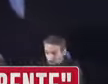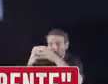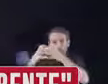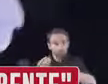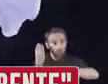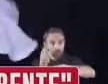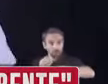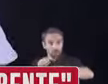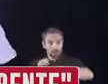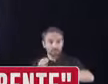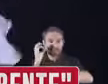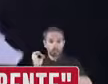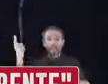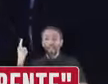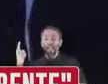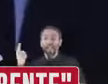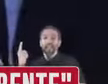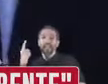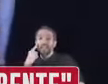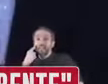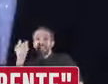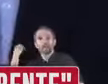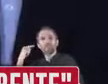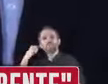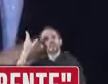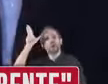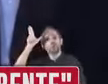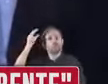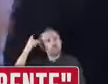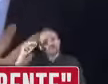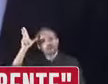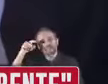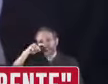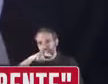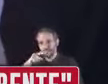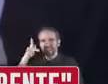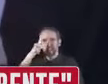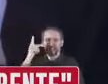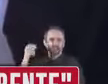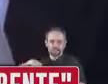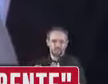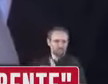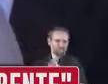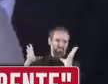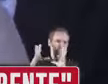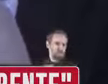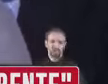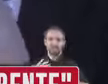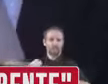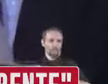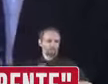está en la intendencia en el 87 con estos la ciudad estaba destruida endeudada abiertas las